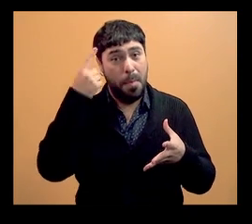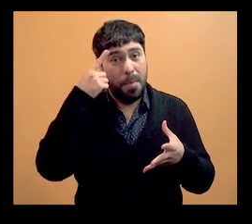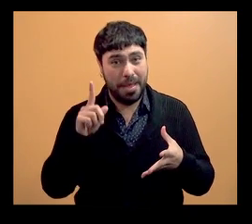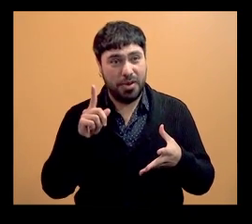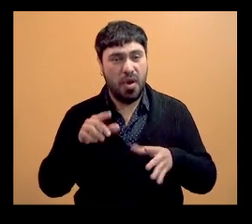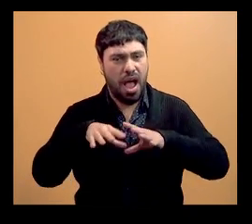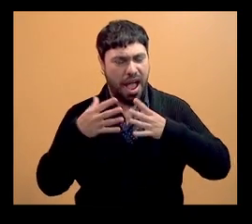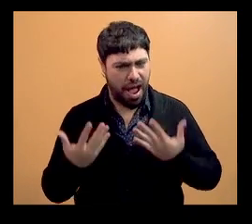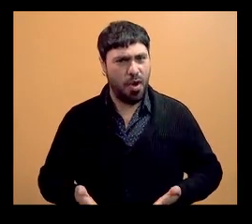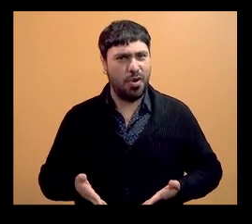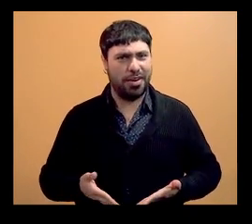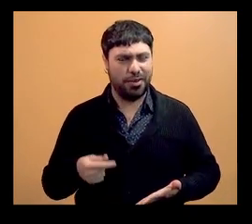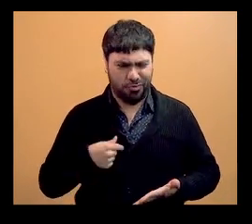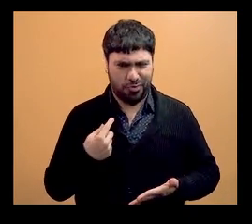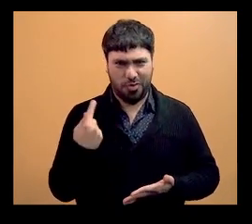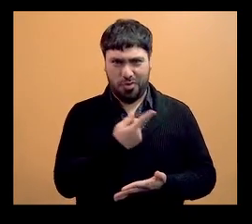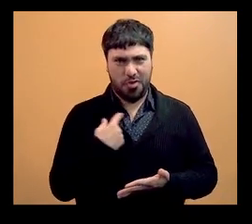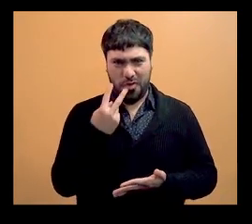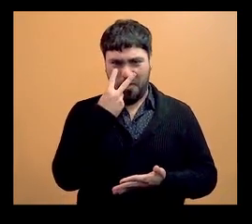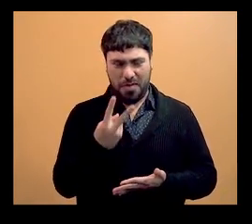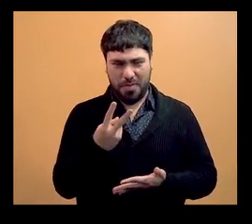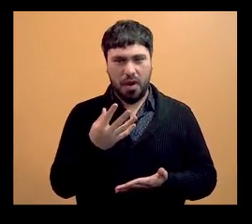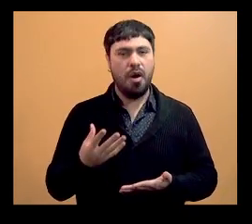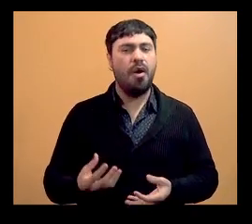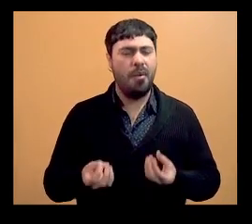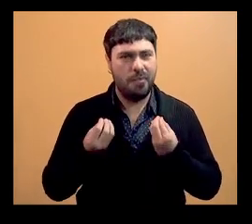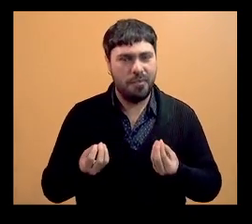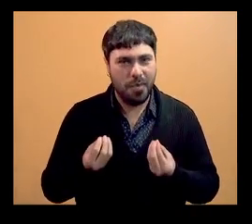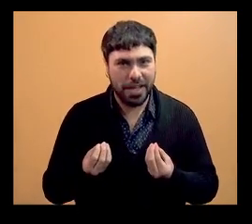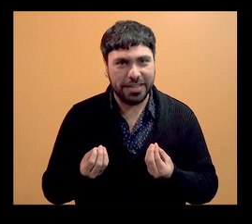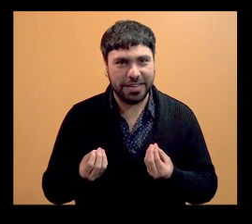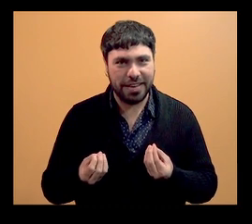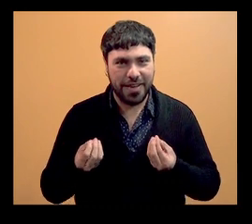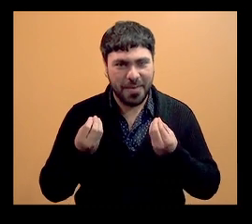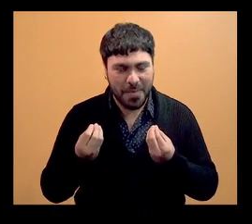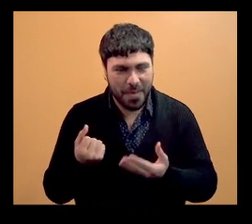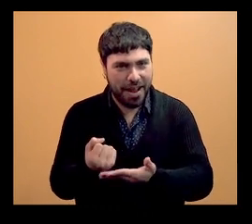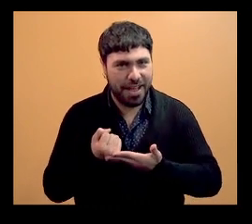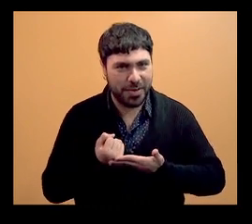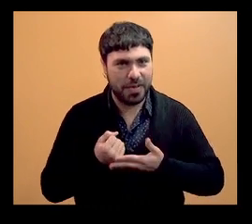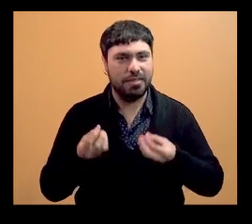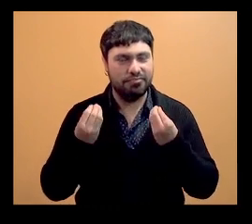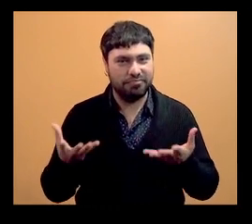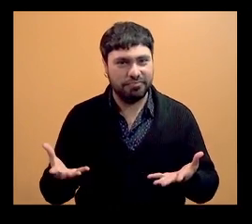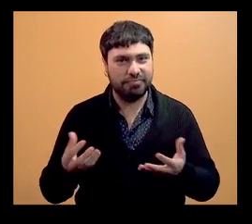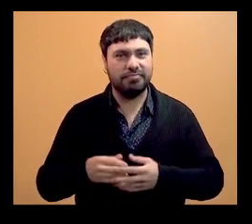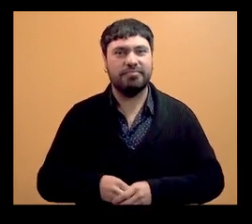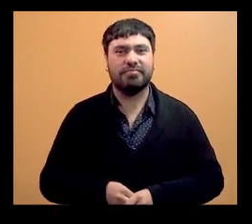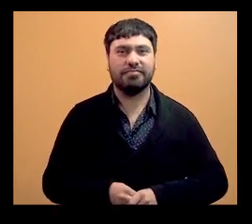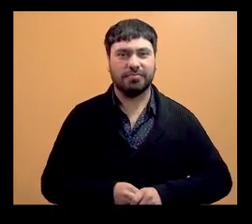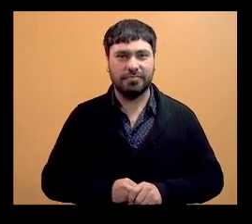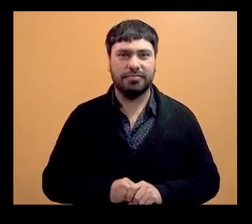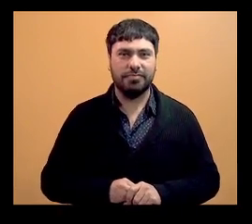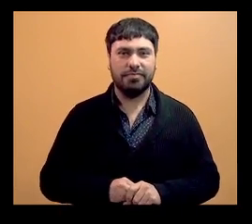que ha sido retribuida con creces para ambos países de alguna u otra manera, por supuesto mayor todavía para Estados Unidos que ha seguido con